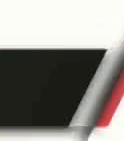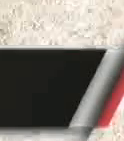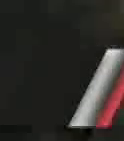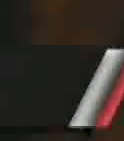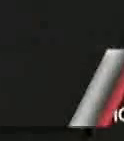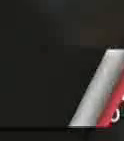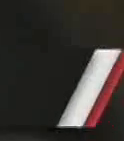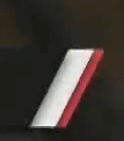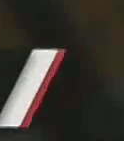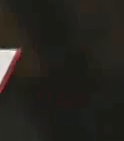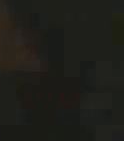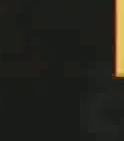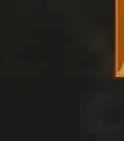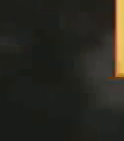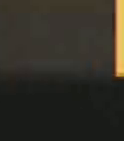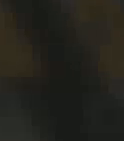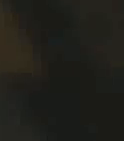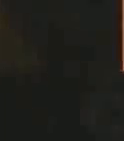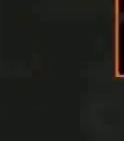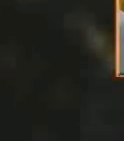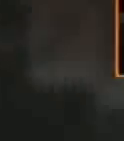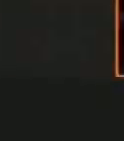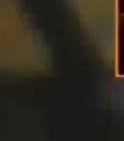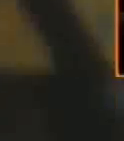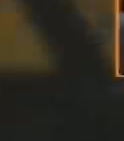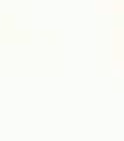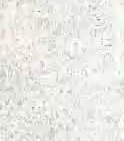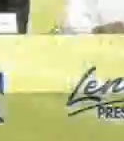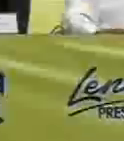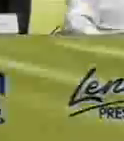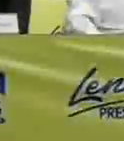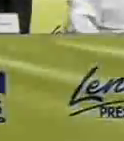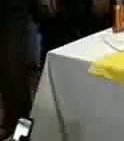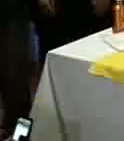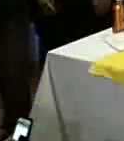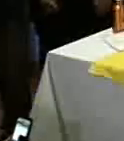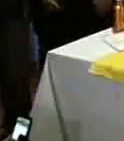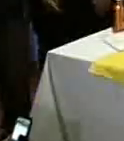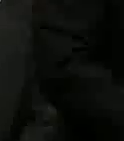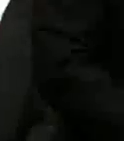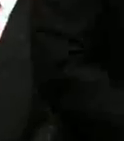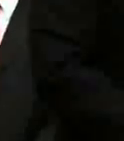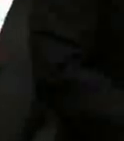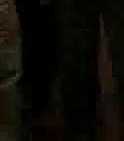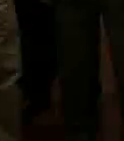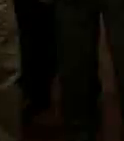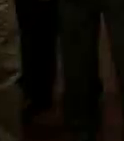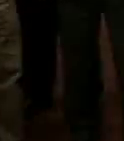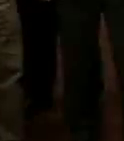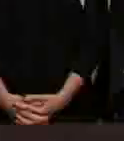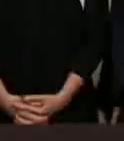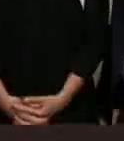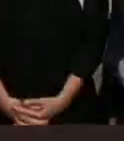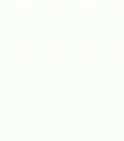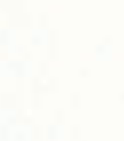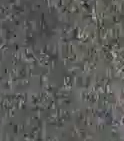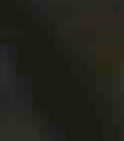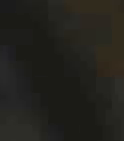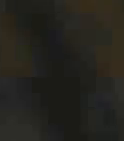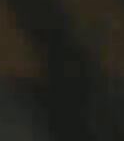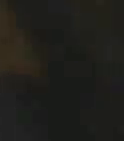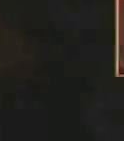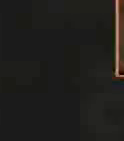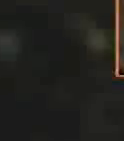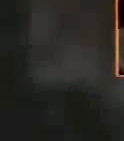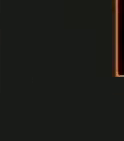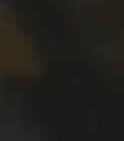Lo analizaremos junto a María Augusta Calle y Farid Simón. Además, ¿cuáles son las cifras de los candidatos en las encuestas? Entérese junto a